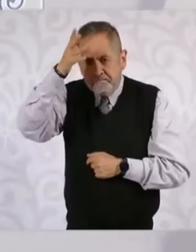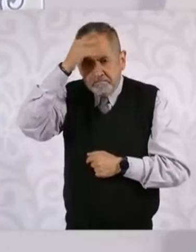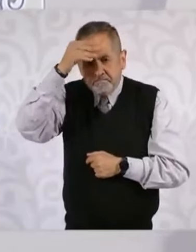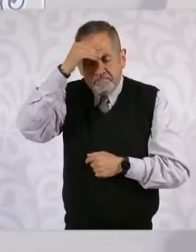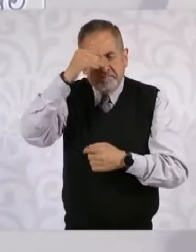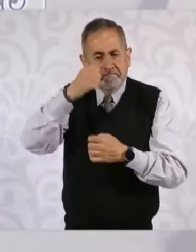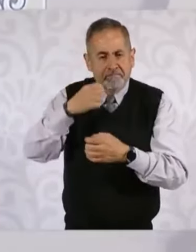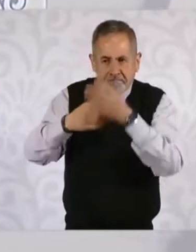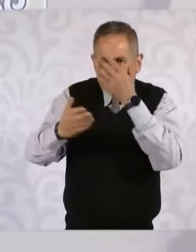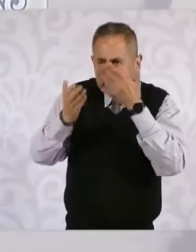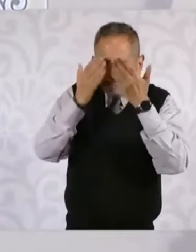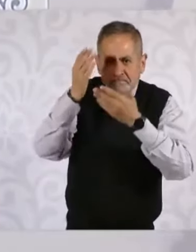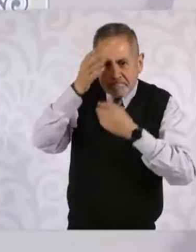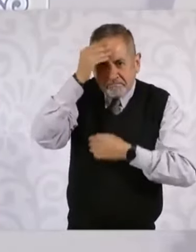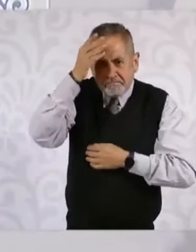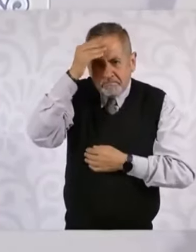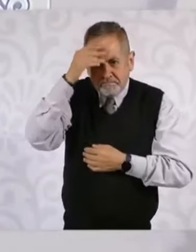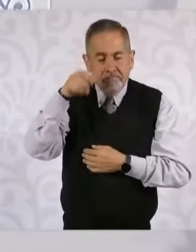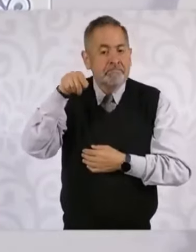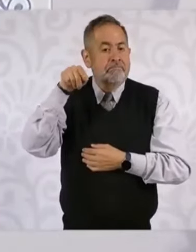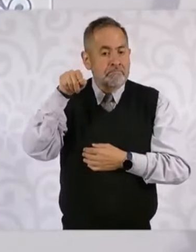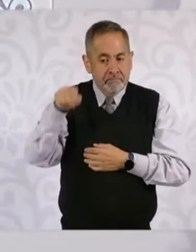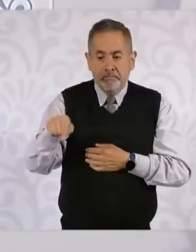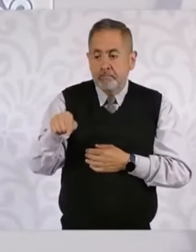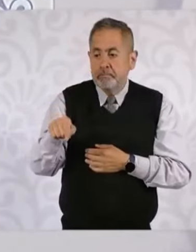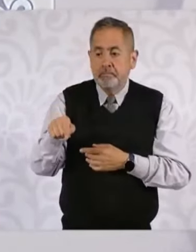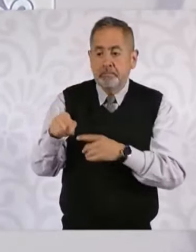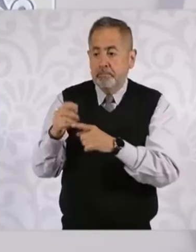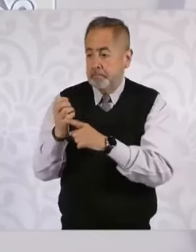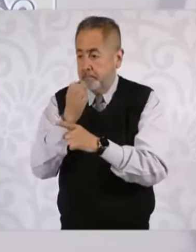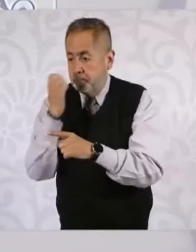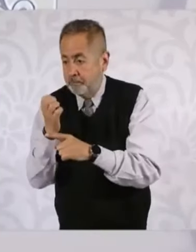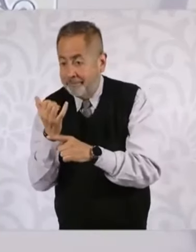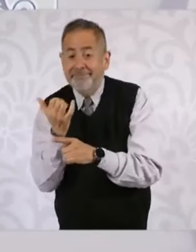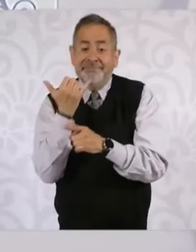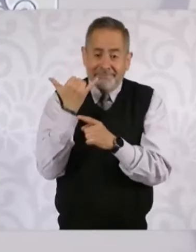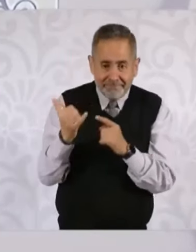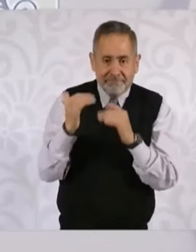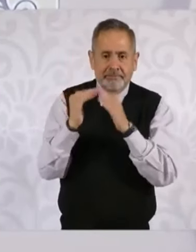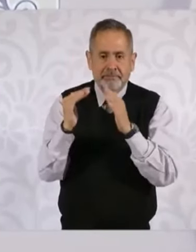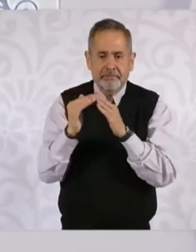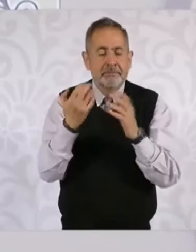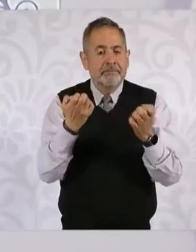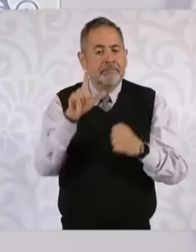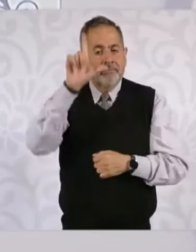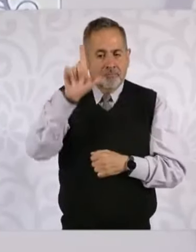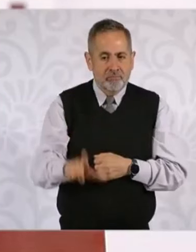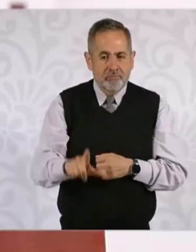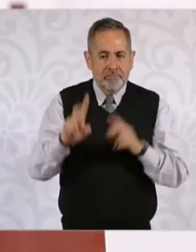la escuela y en el hogar. Por eso los lunes son de vida saludable.